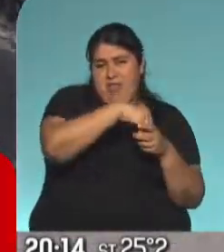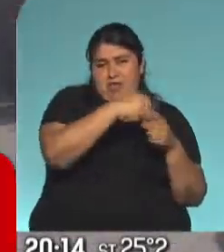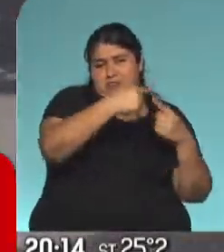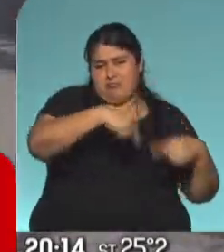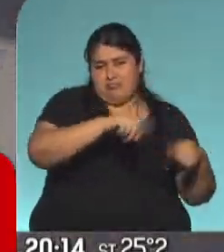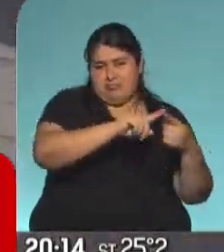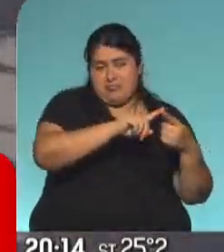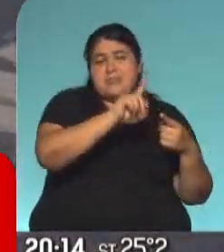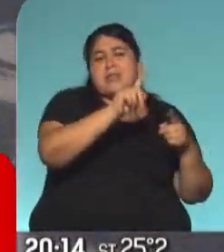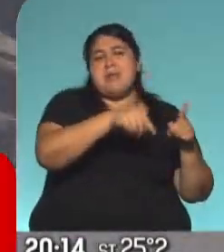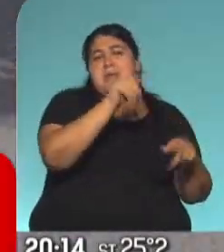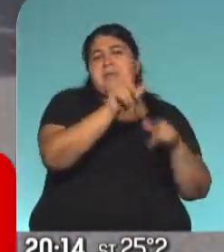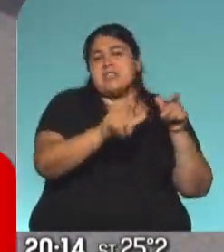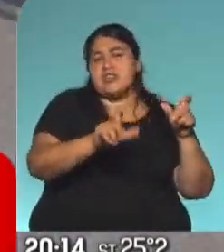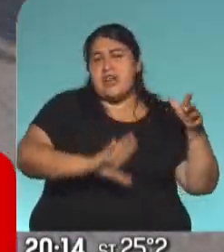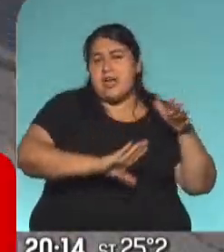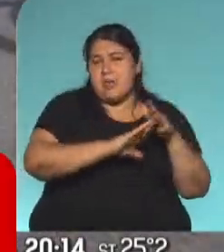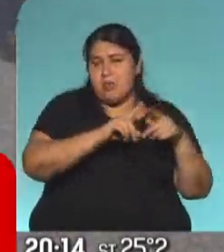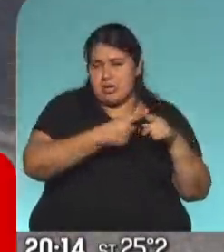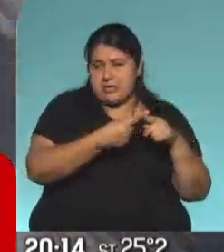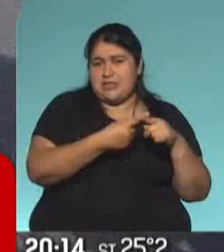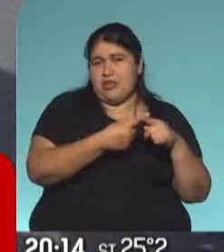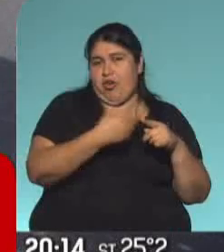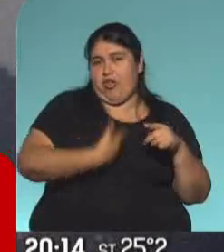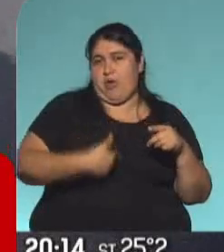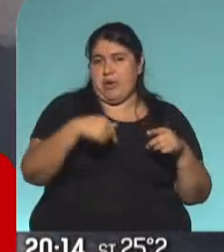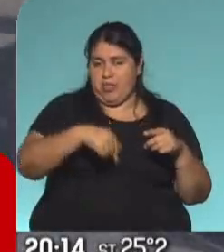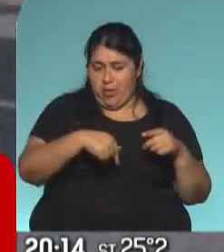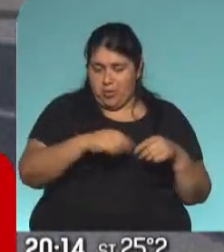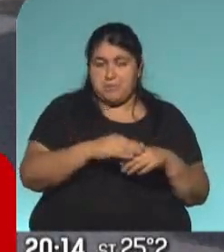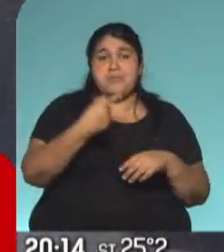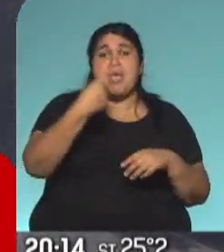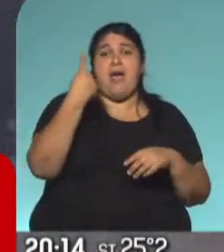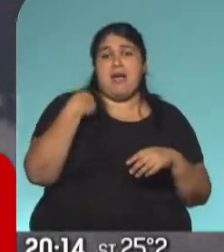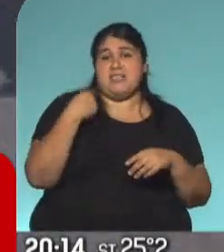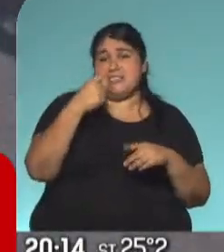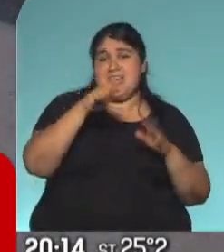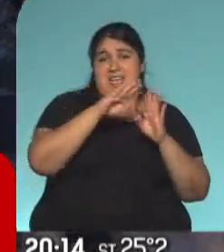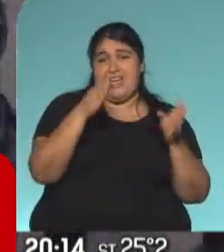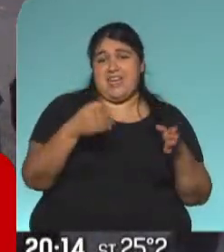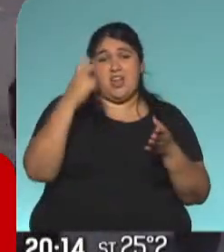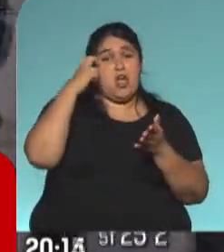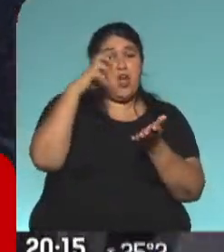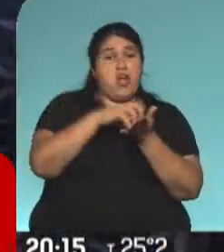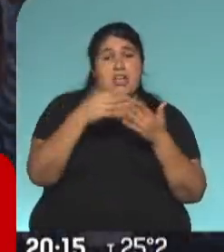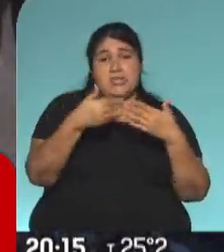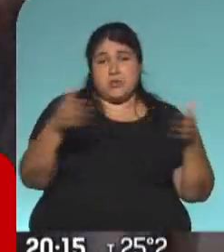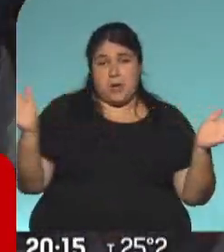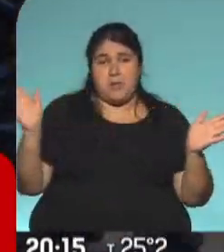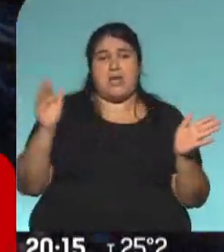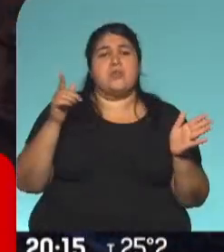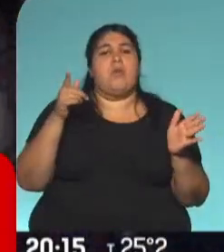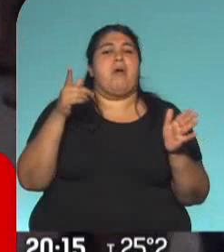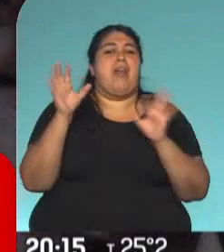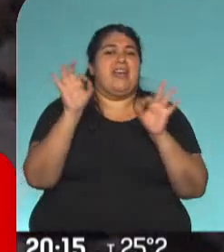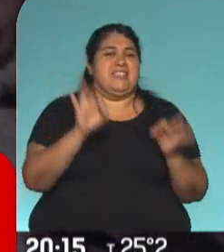a funcionarios del gobierno actual. Ayer, cuando se abrieron las puertas del Congreso para que llegaran los